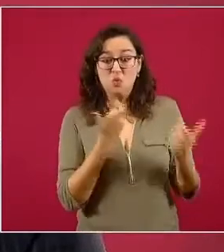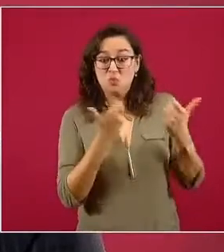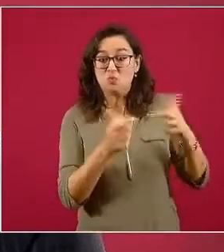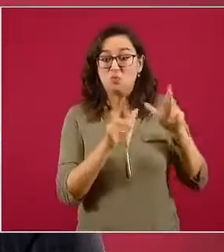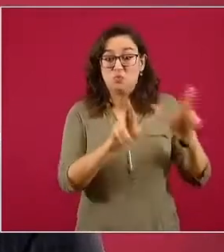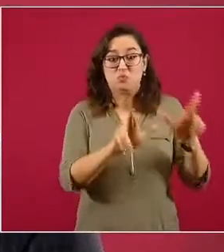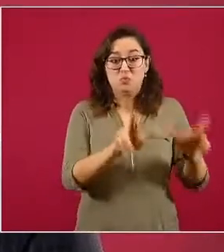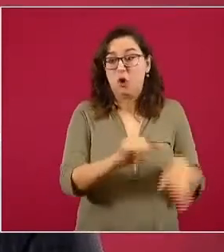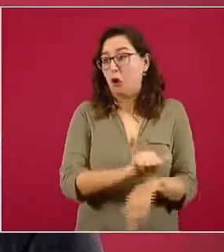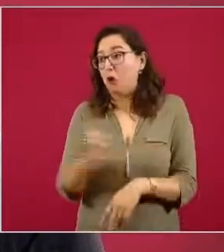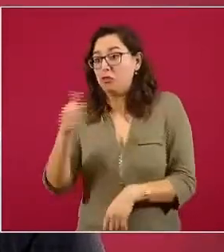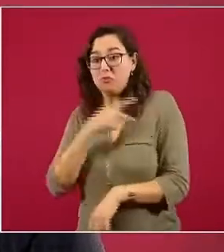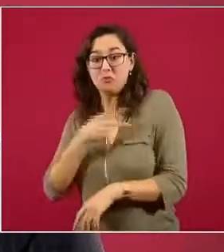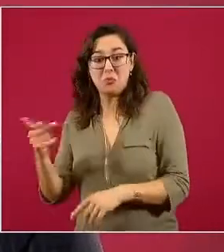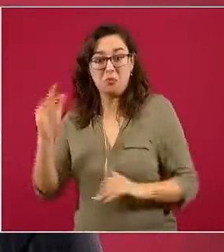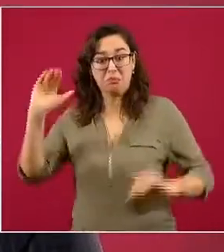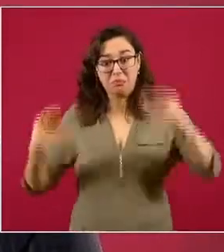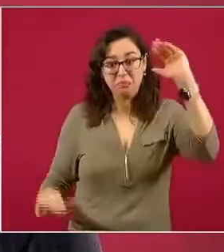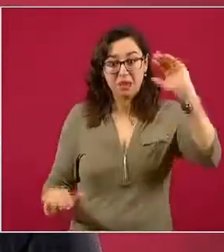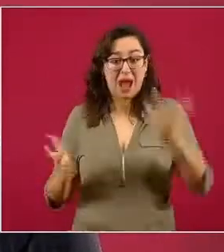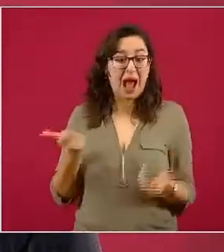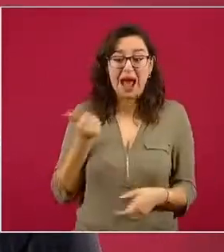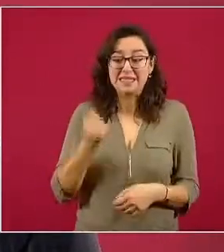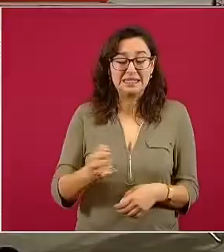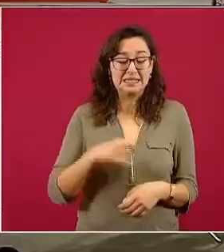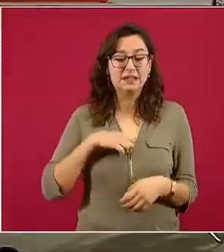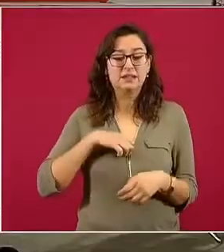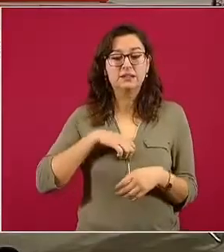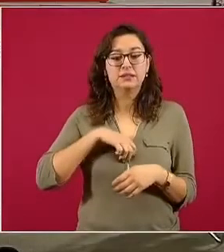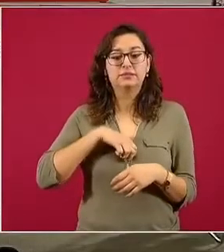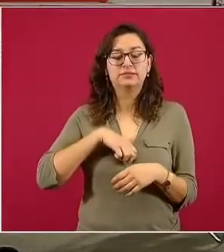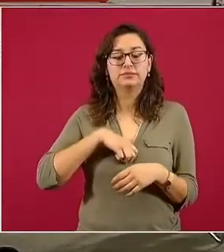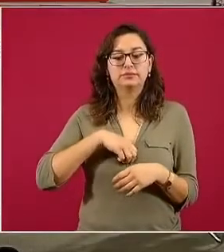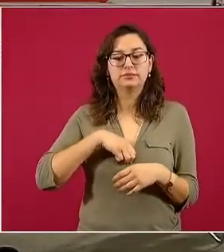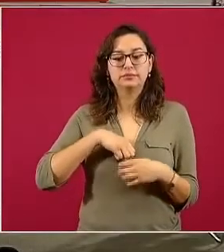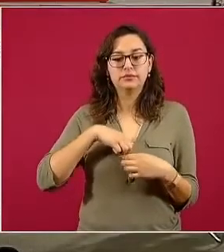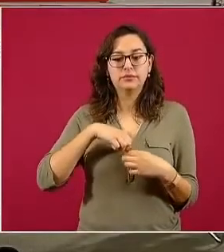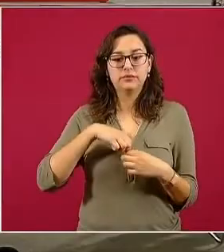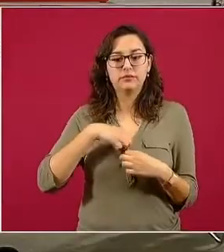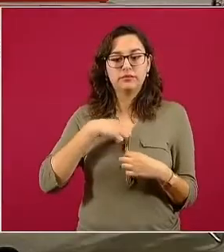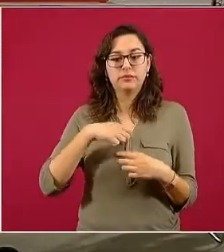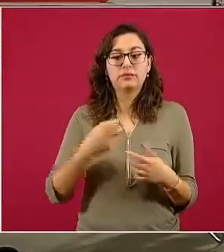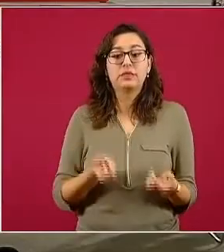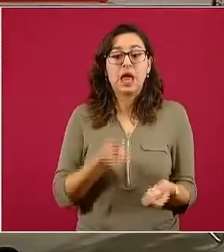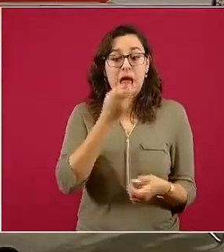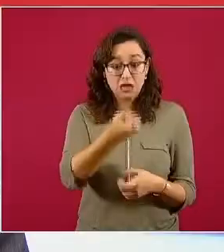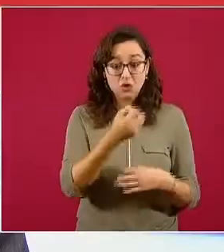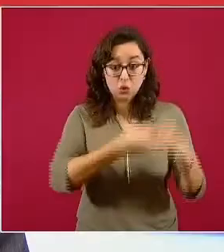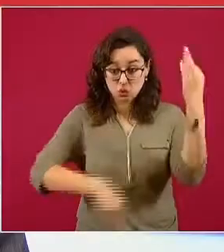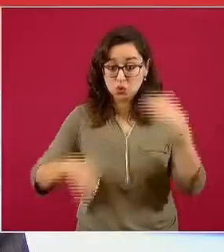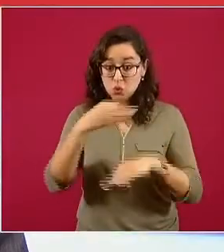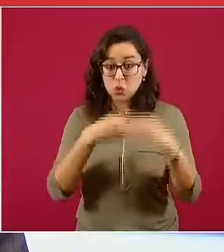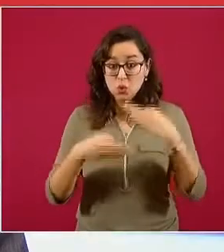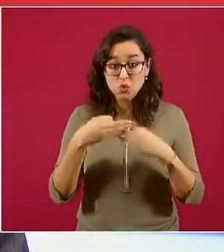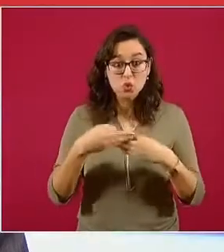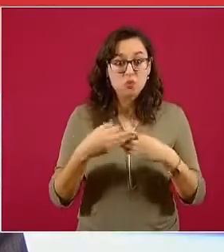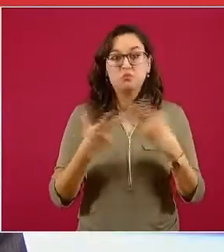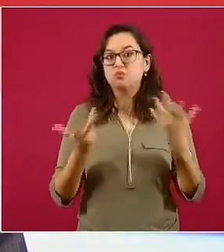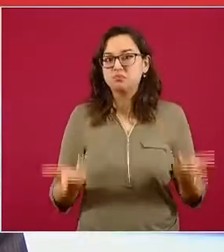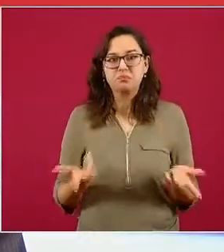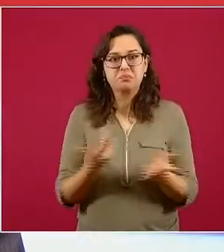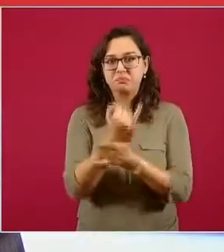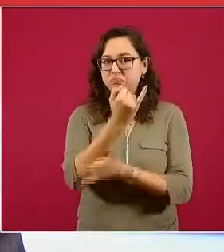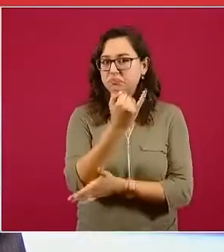porque todo en salud, todo está determinado por la injusticia social, todo.